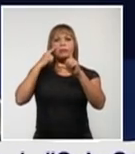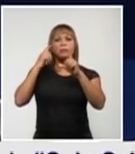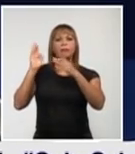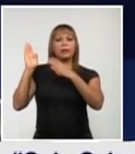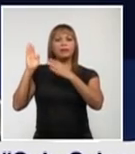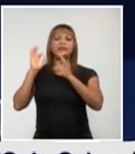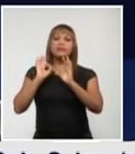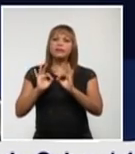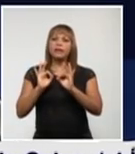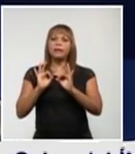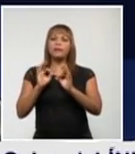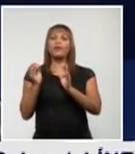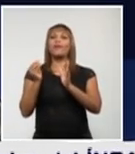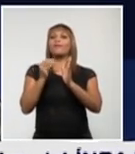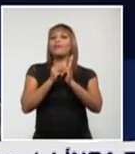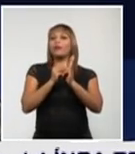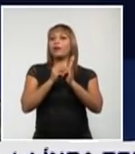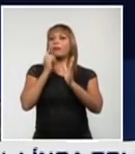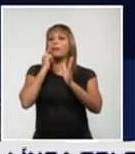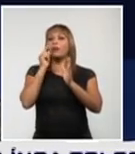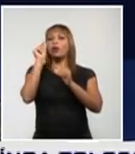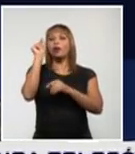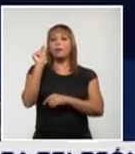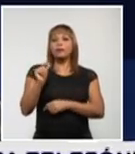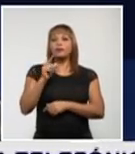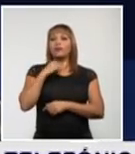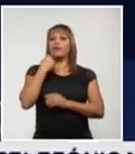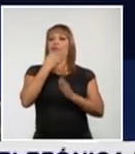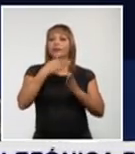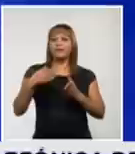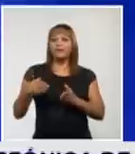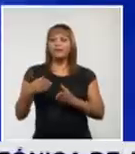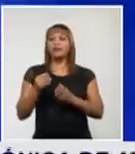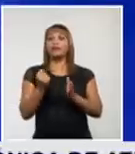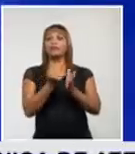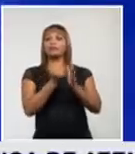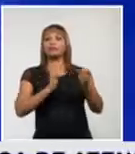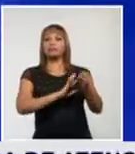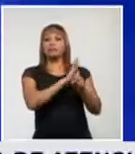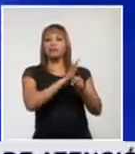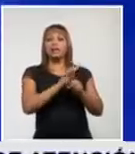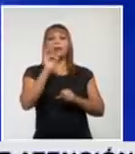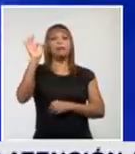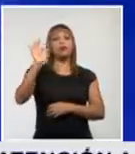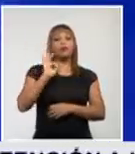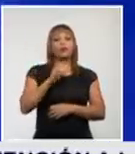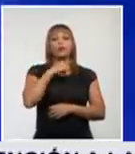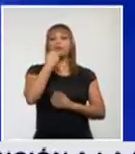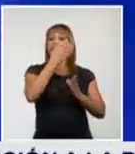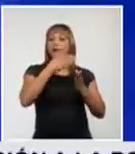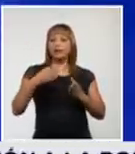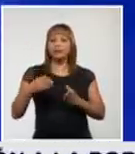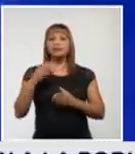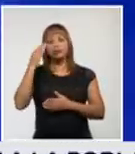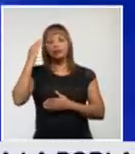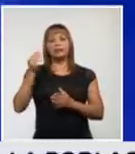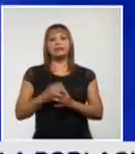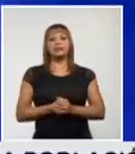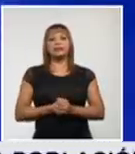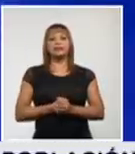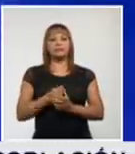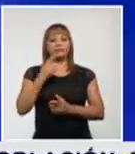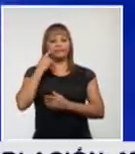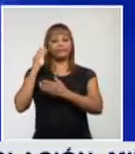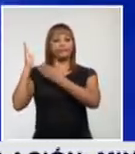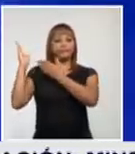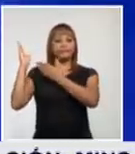siempre ponemos de los casos, los fallecidos, el porciento de letalidad, gracias Lilian, que